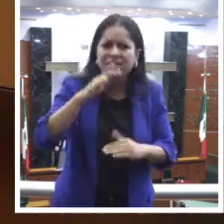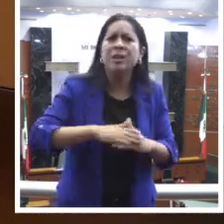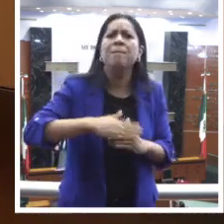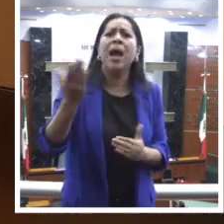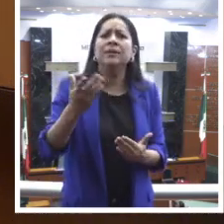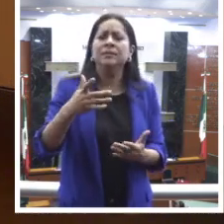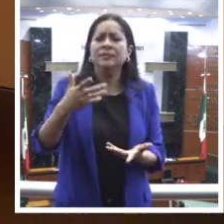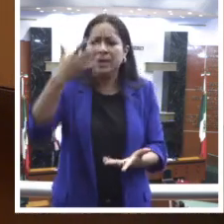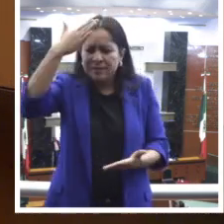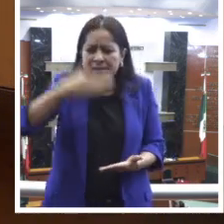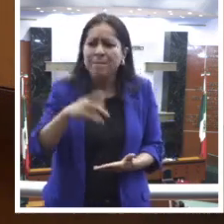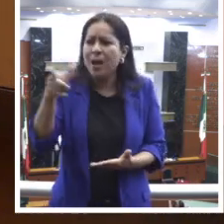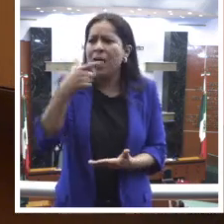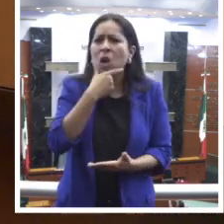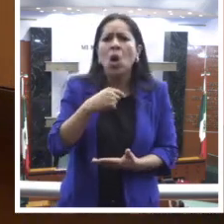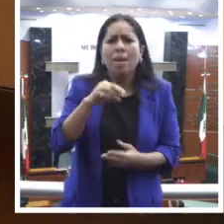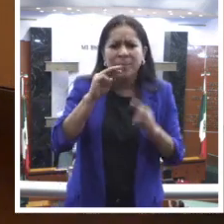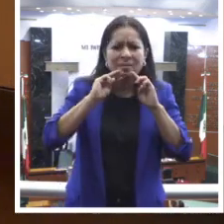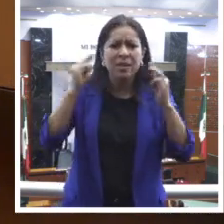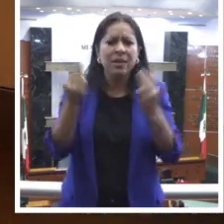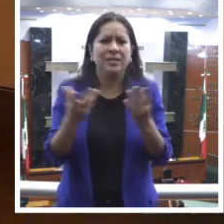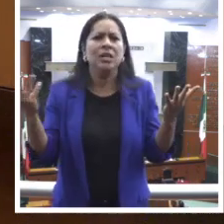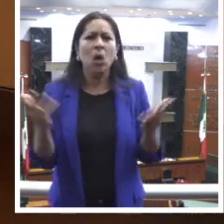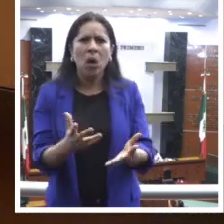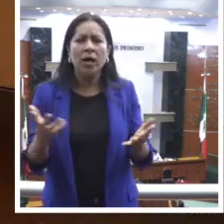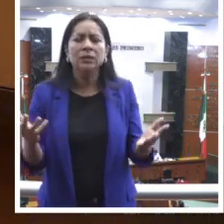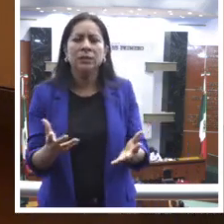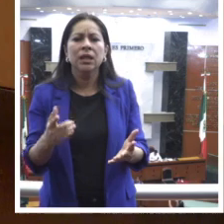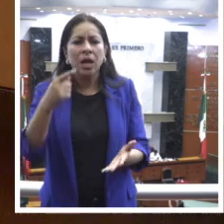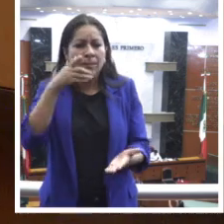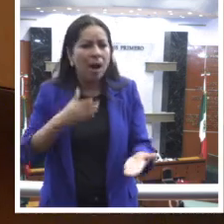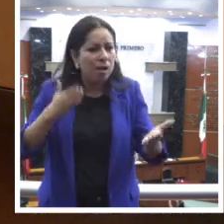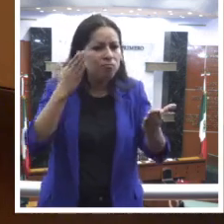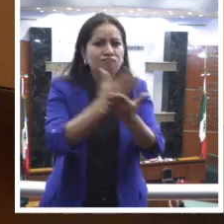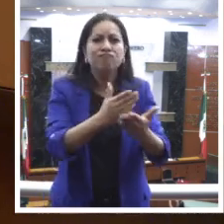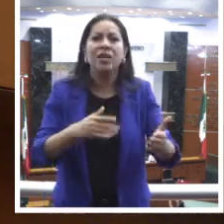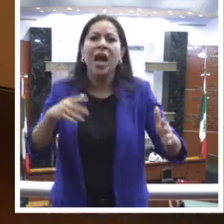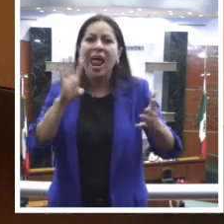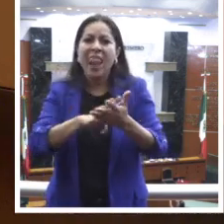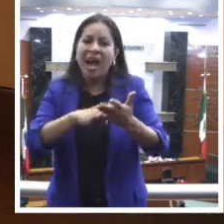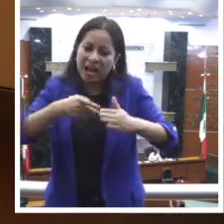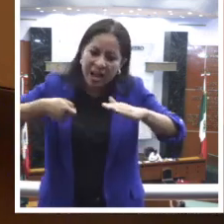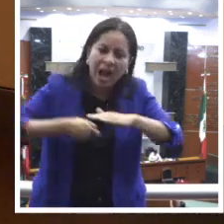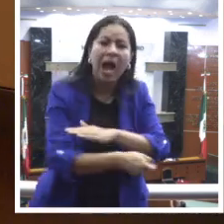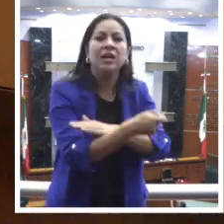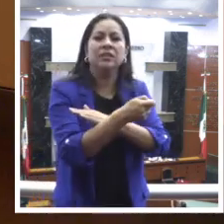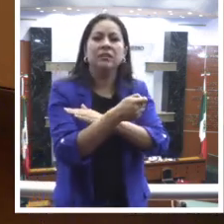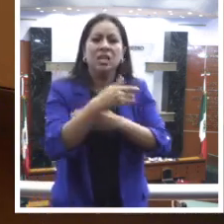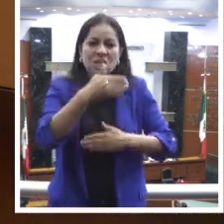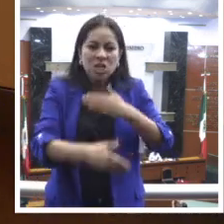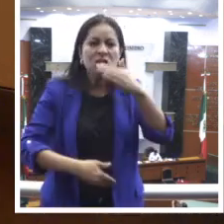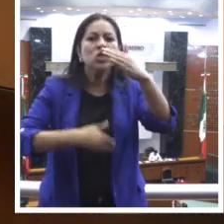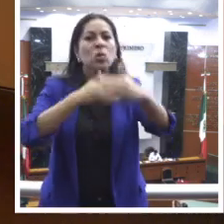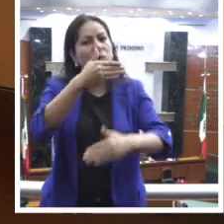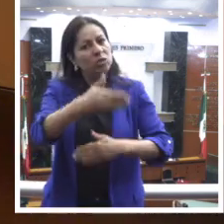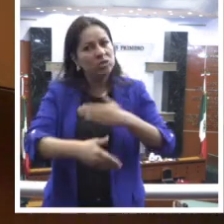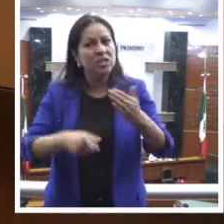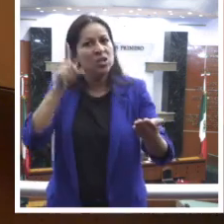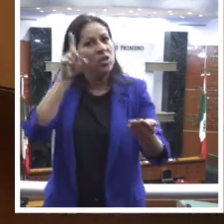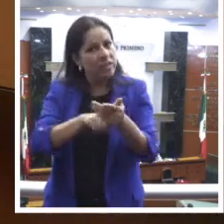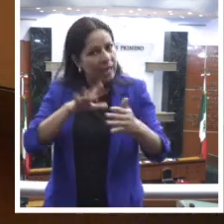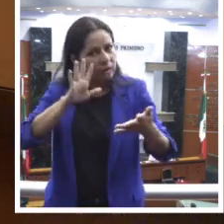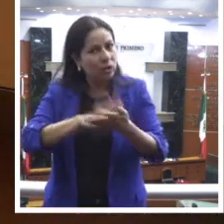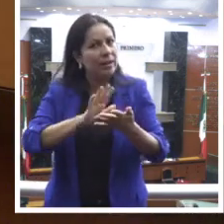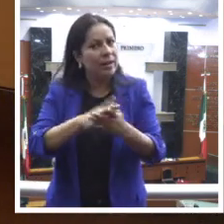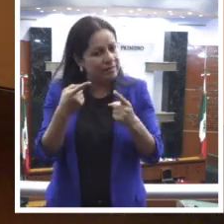ahora sepa el delincuente que si lo comete va a ir a la cárcel y pasa su proceso en la cárcel es